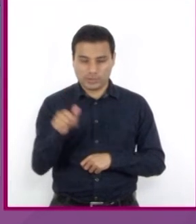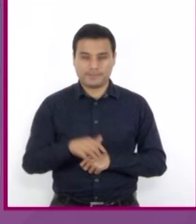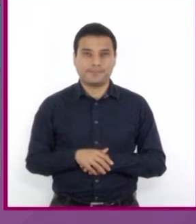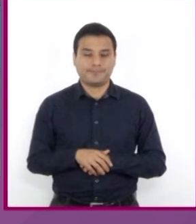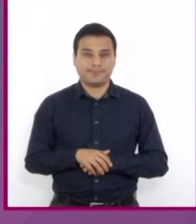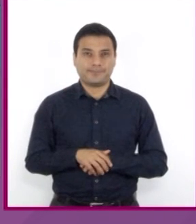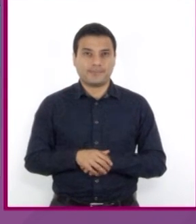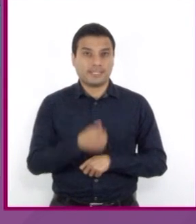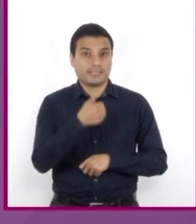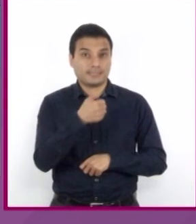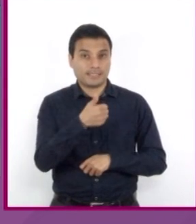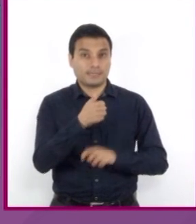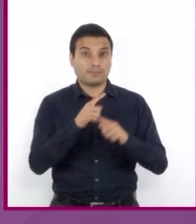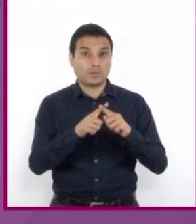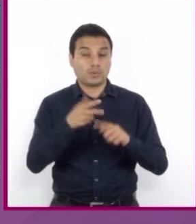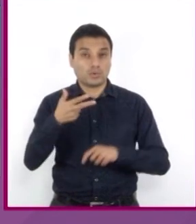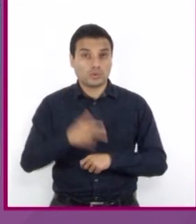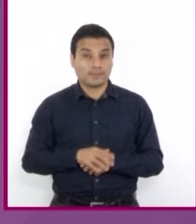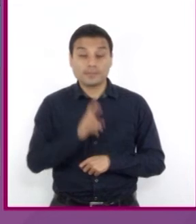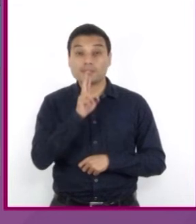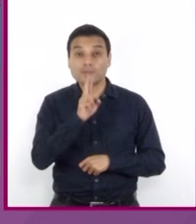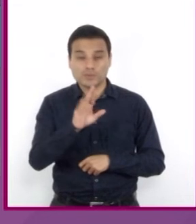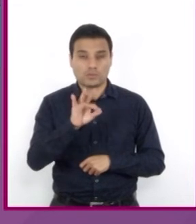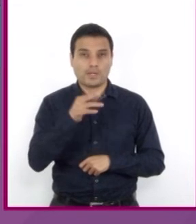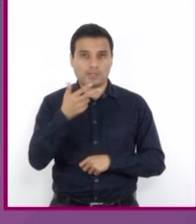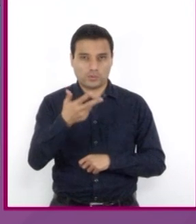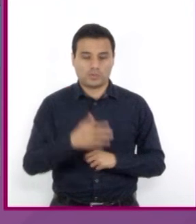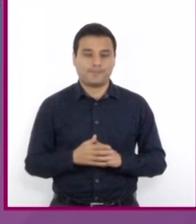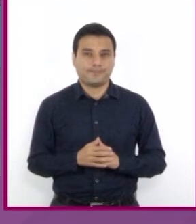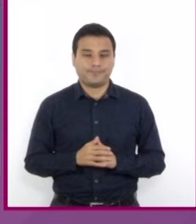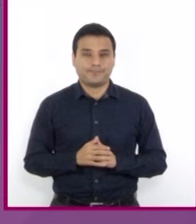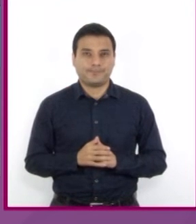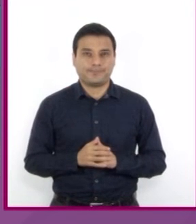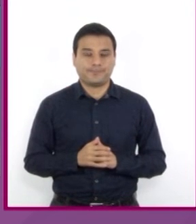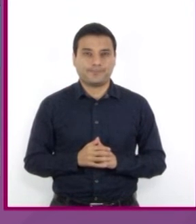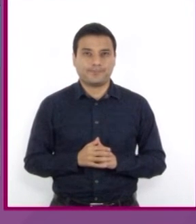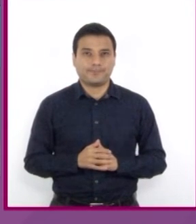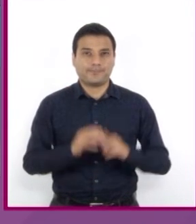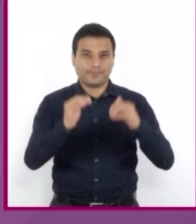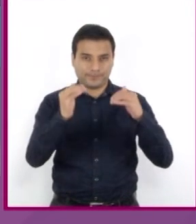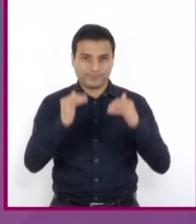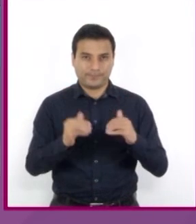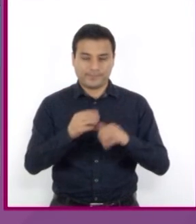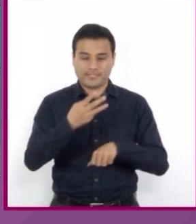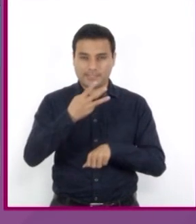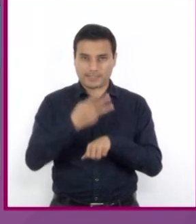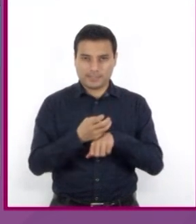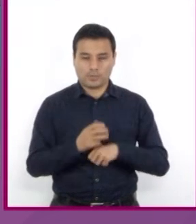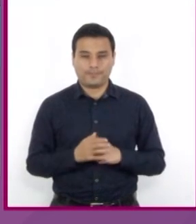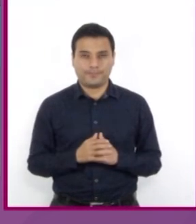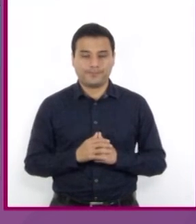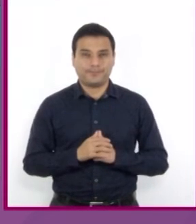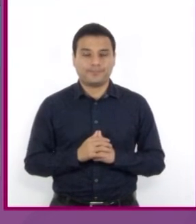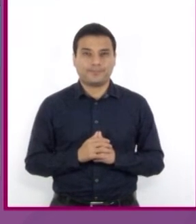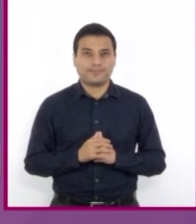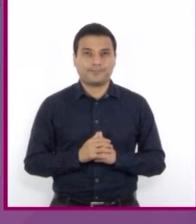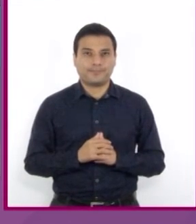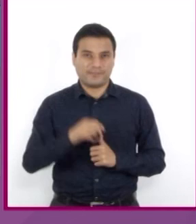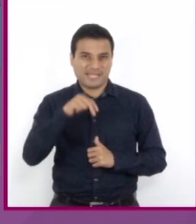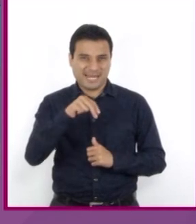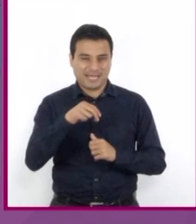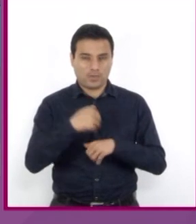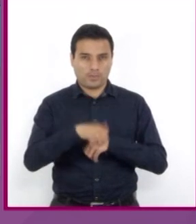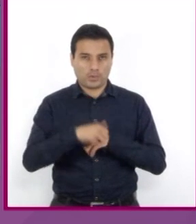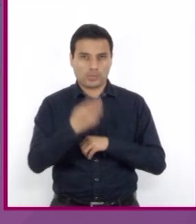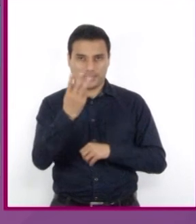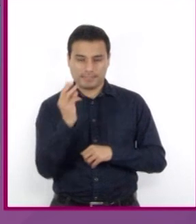obtenemos 6 por 8 igual a 48. Para el tercer valor del término n, es decir, cuando n